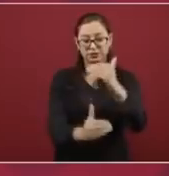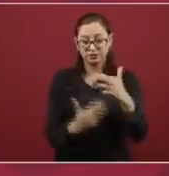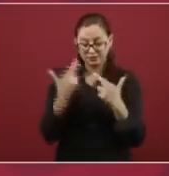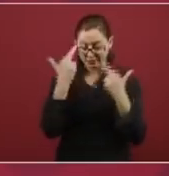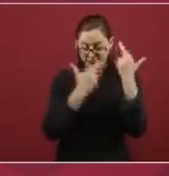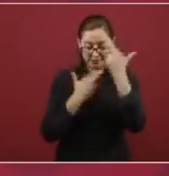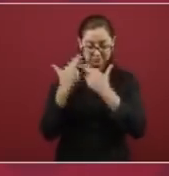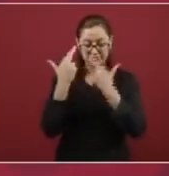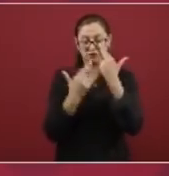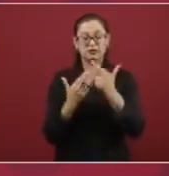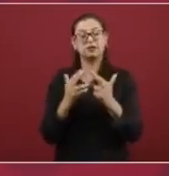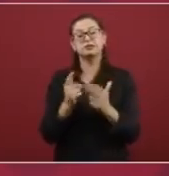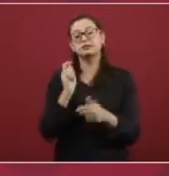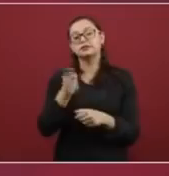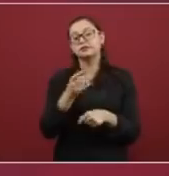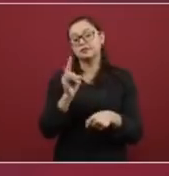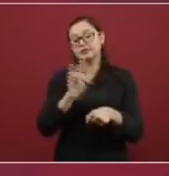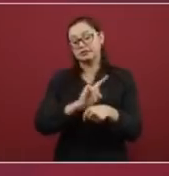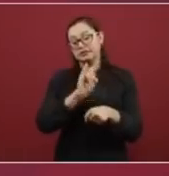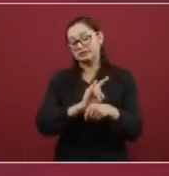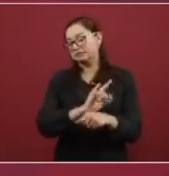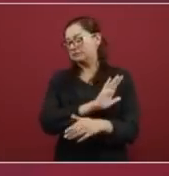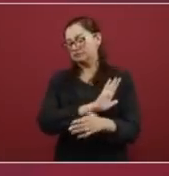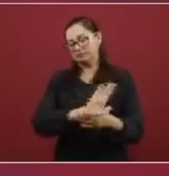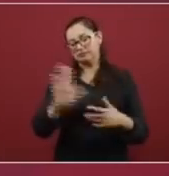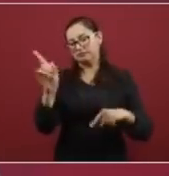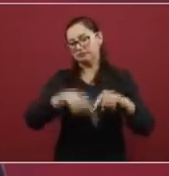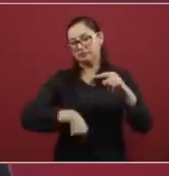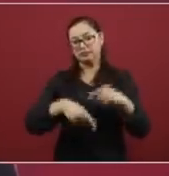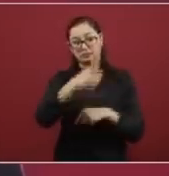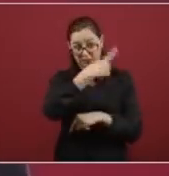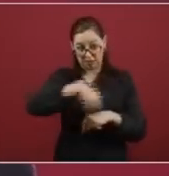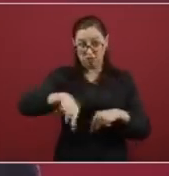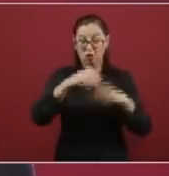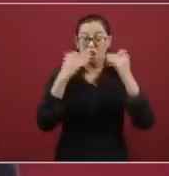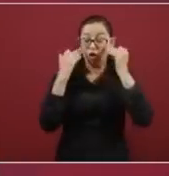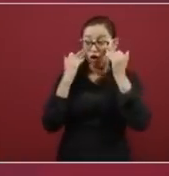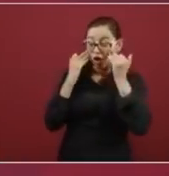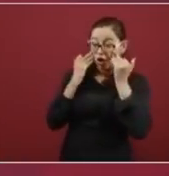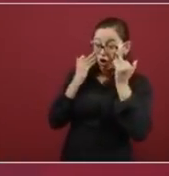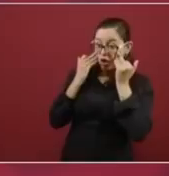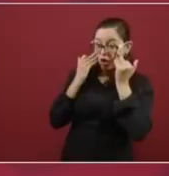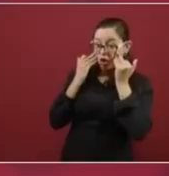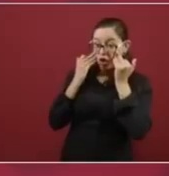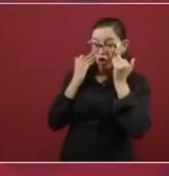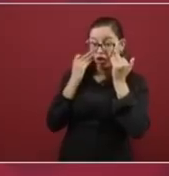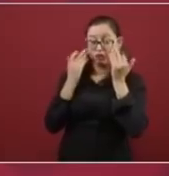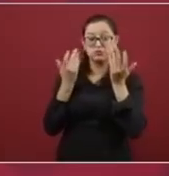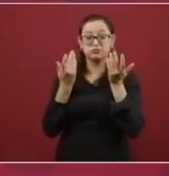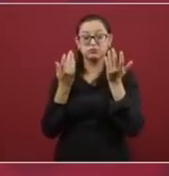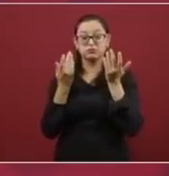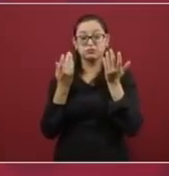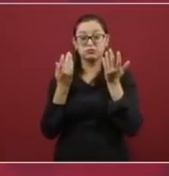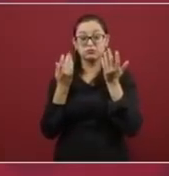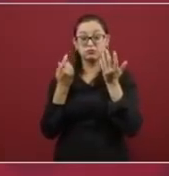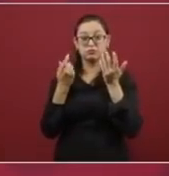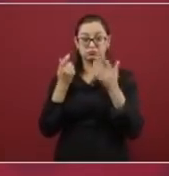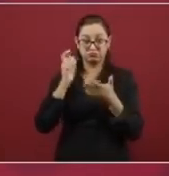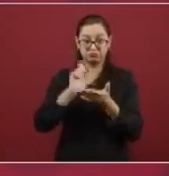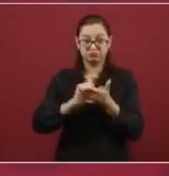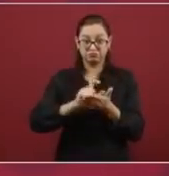la simulación. Además, a los testigos sociales se les paga,